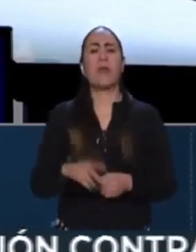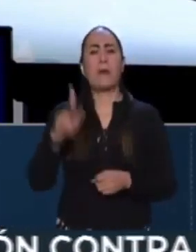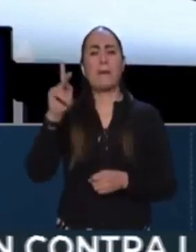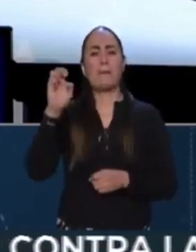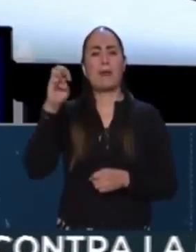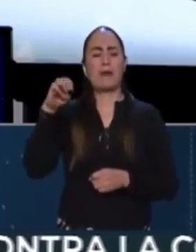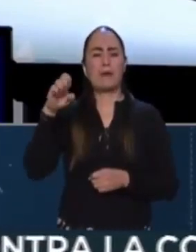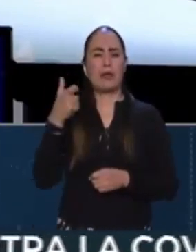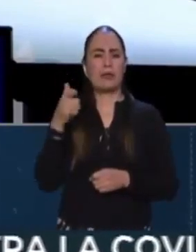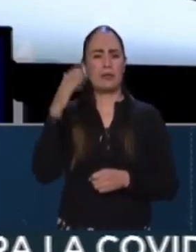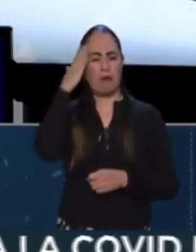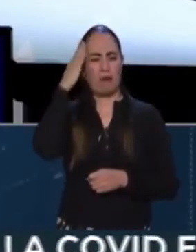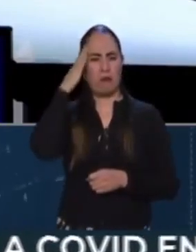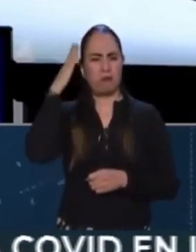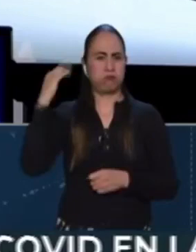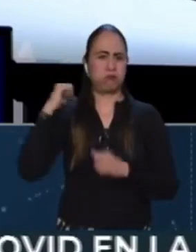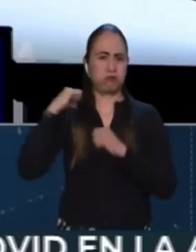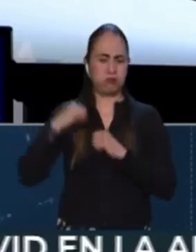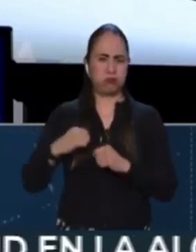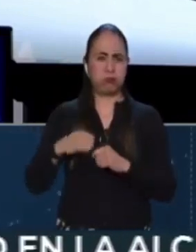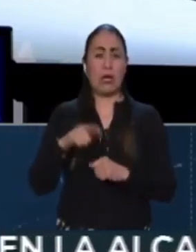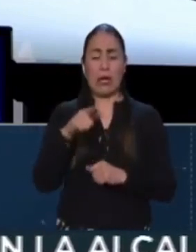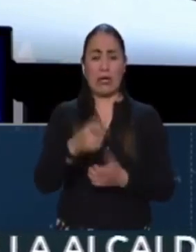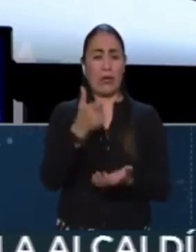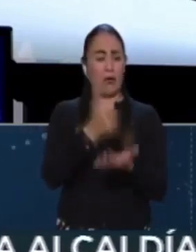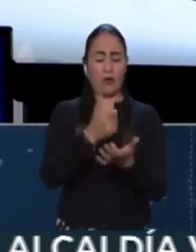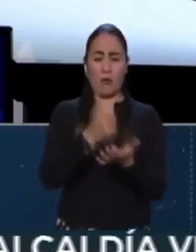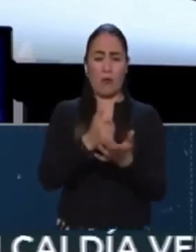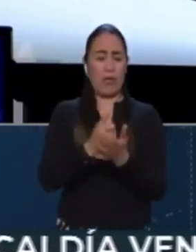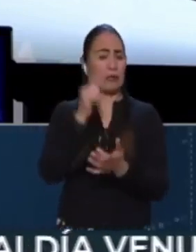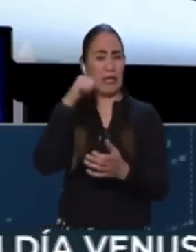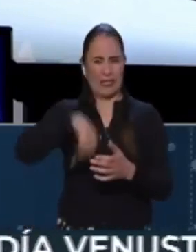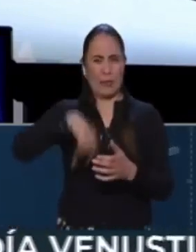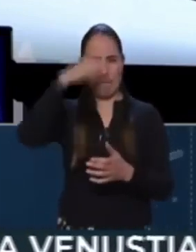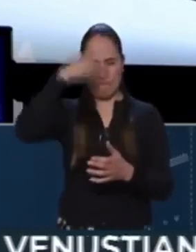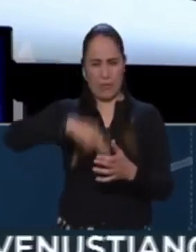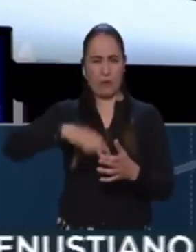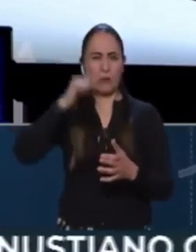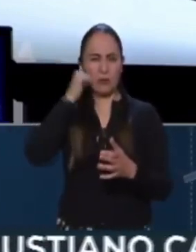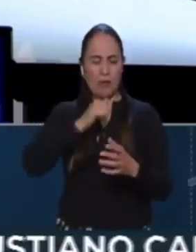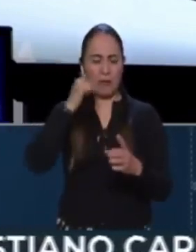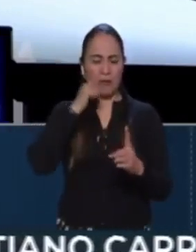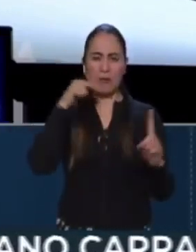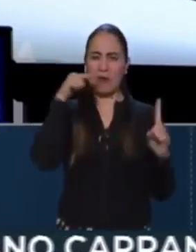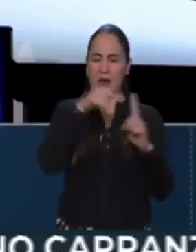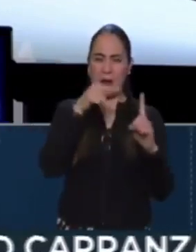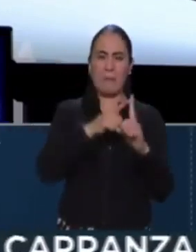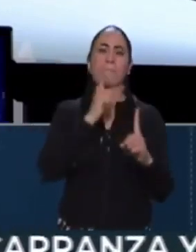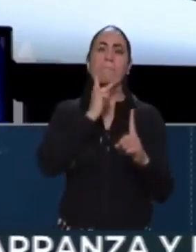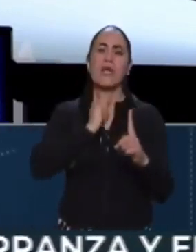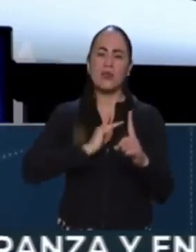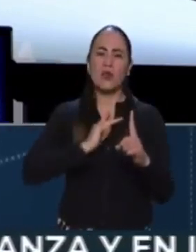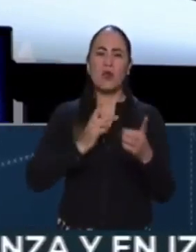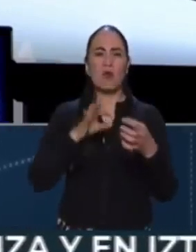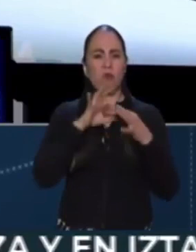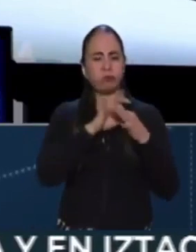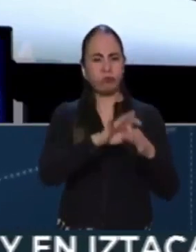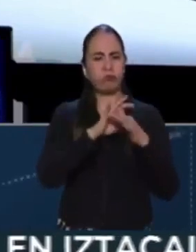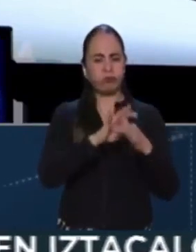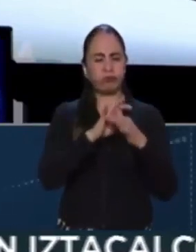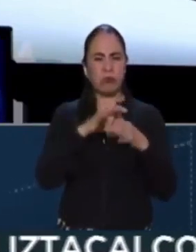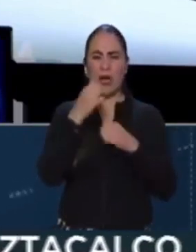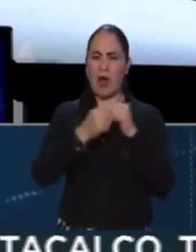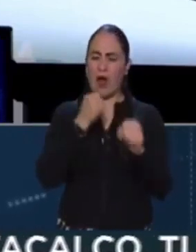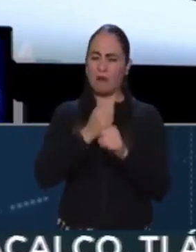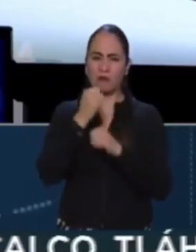Pemex, en donde la economía del país siempre estuvo supeditada al petróleo, estuvo petrolizada durante muchos